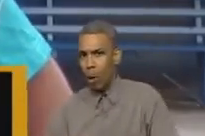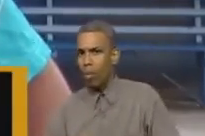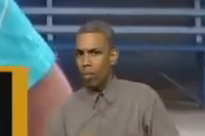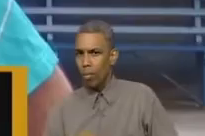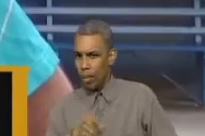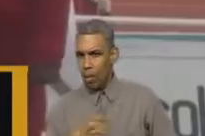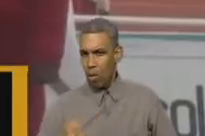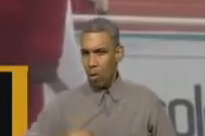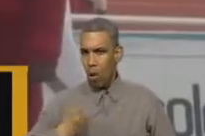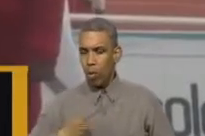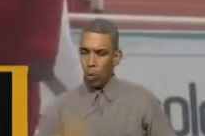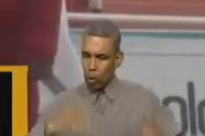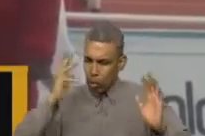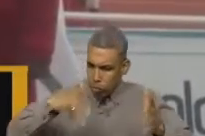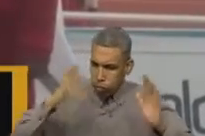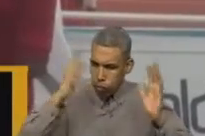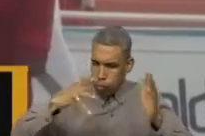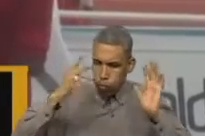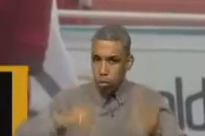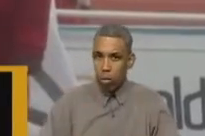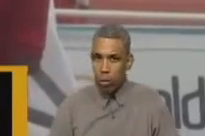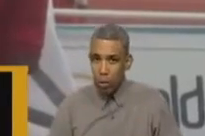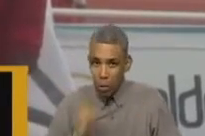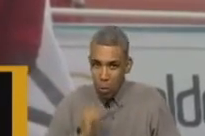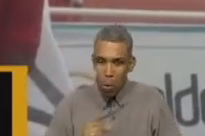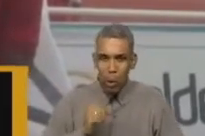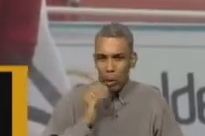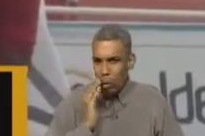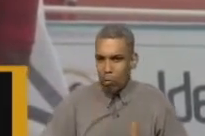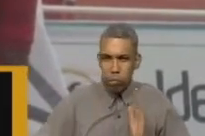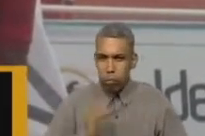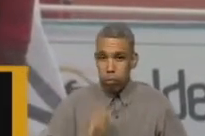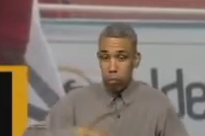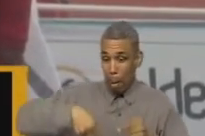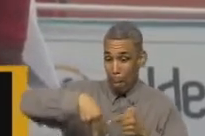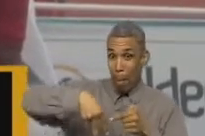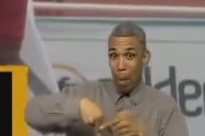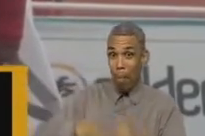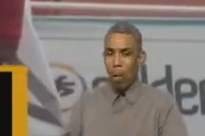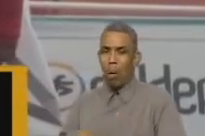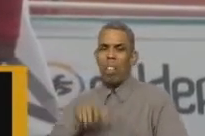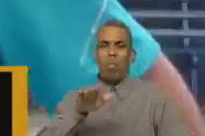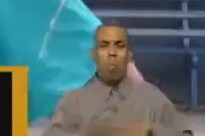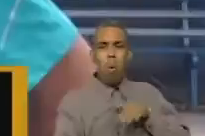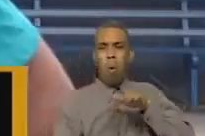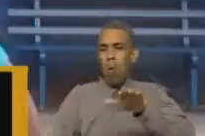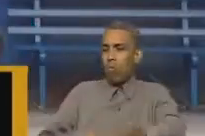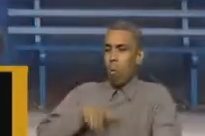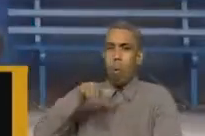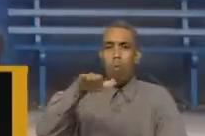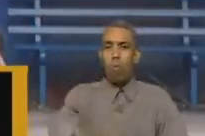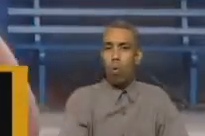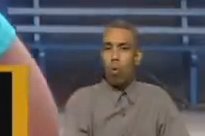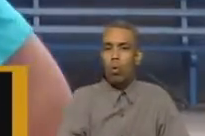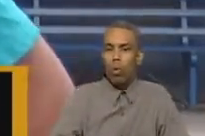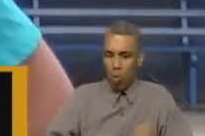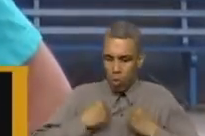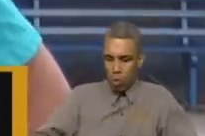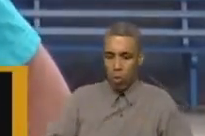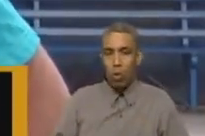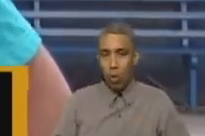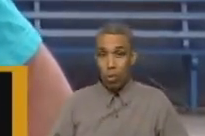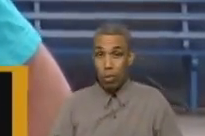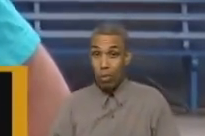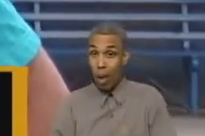frecuencia en sus zancadas, en su velocidad en las piernas. Se trabaja alternando todo lo que son cargas y plan de entrenamiento